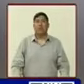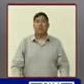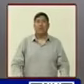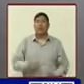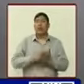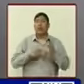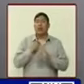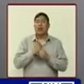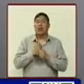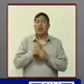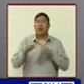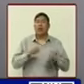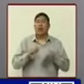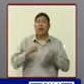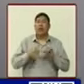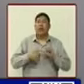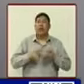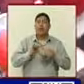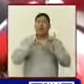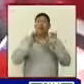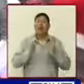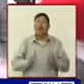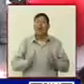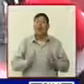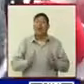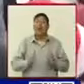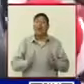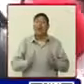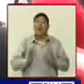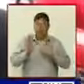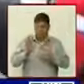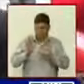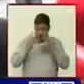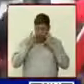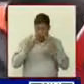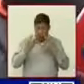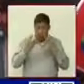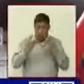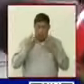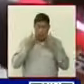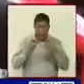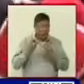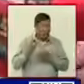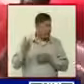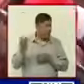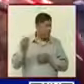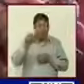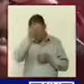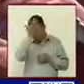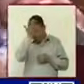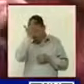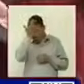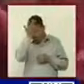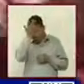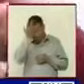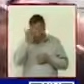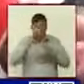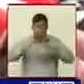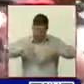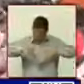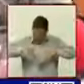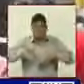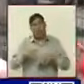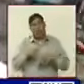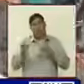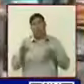¿Qué trabajo se está realizando, arquitecto? Trabajando ahorita. Primero tenemos que verificar qué es lo que está pasando, ¿no? Ustedes han visto que hay un hundimiento, un